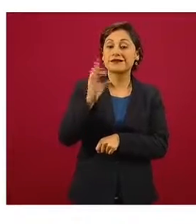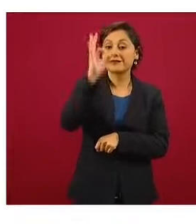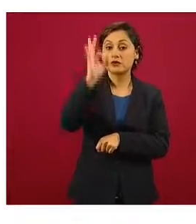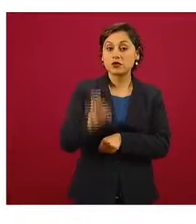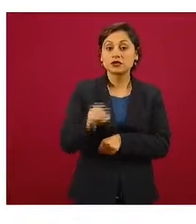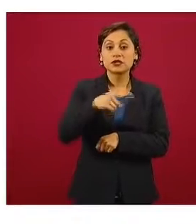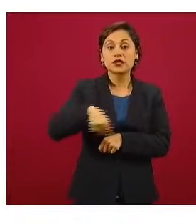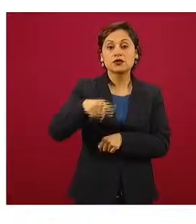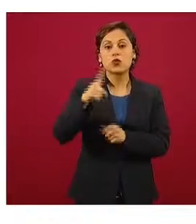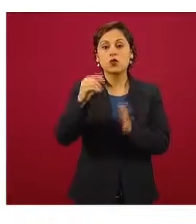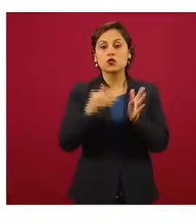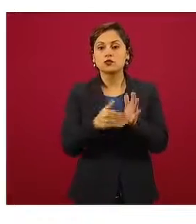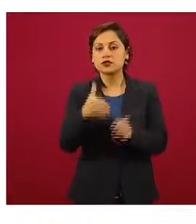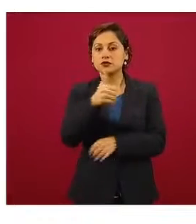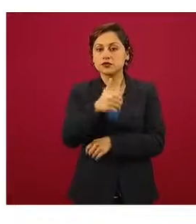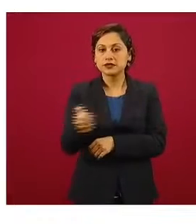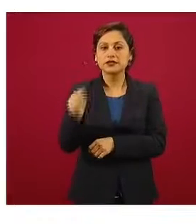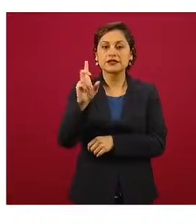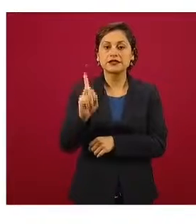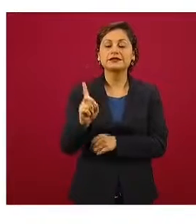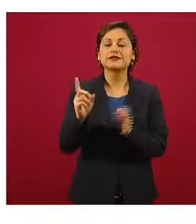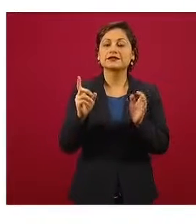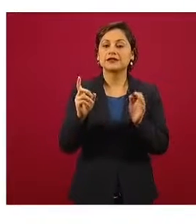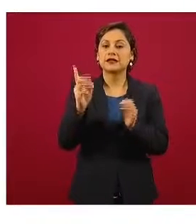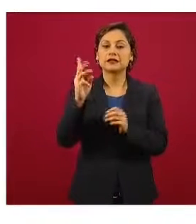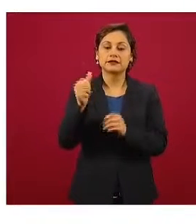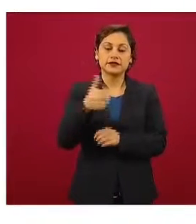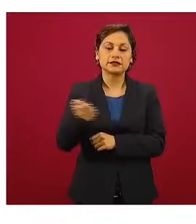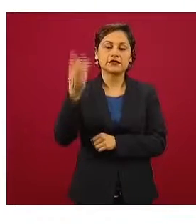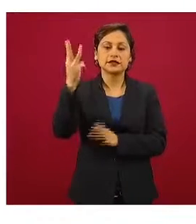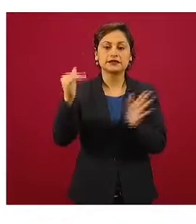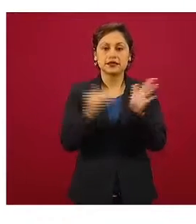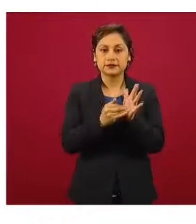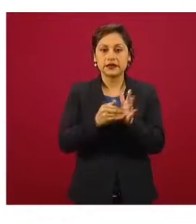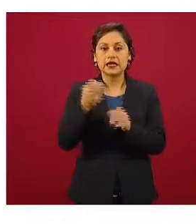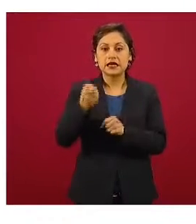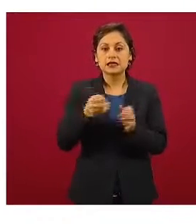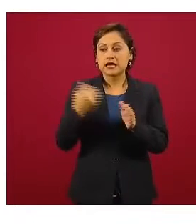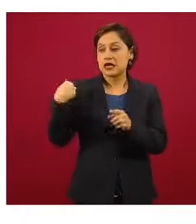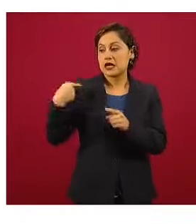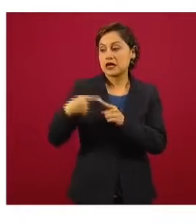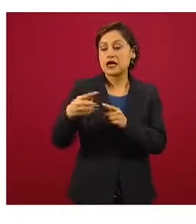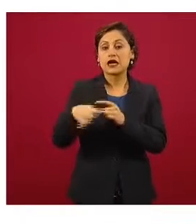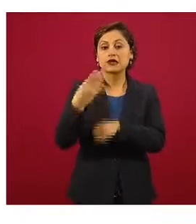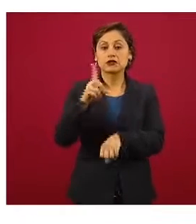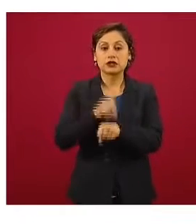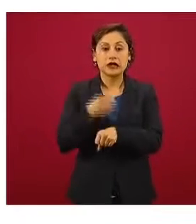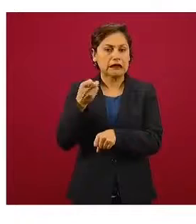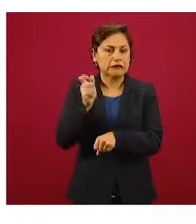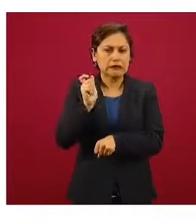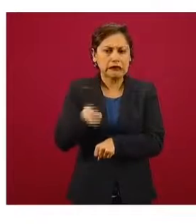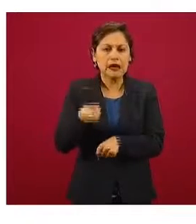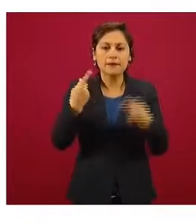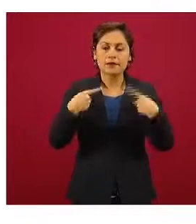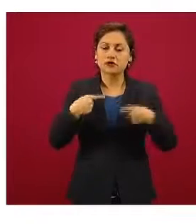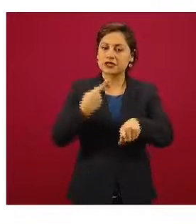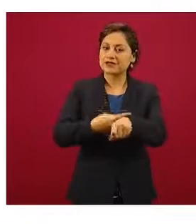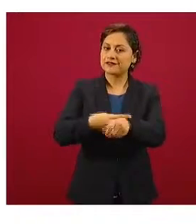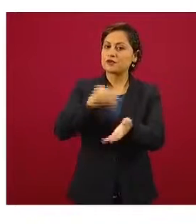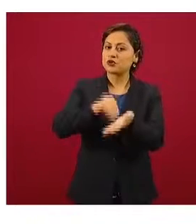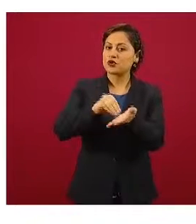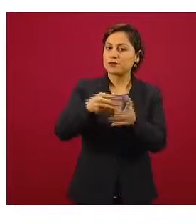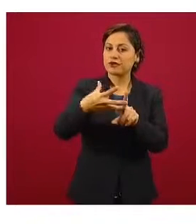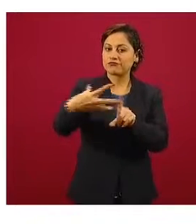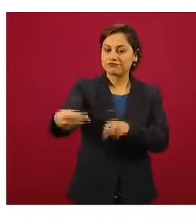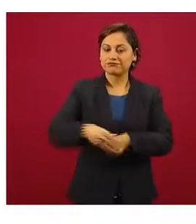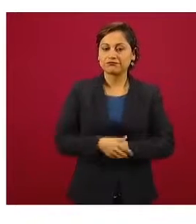son 1.603.000, lo han tenido en los últimos 14 días. Es la parte activa de la epidemia. Lo que se muestra en las barras, como